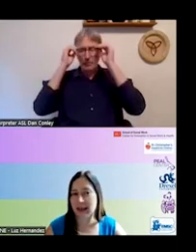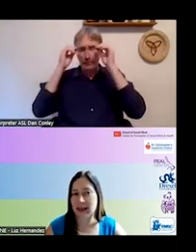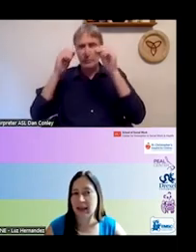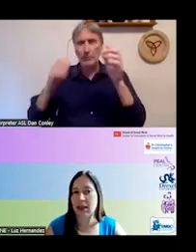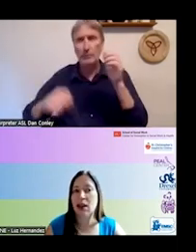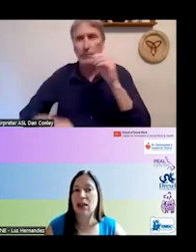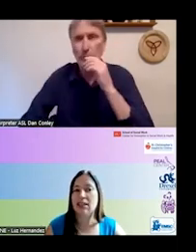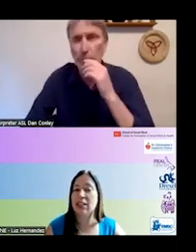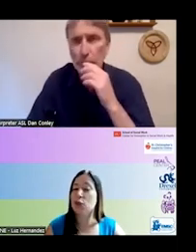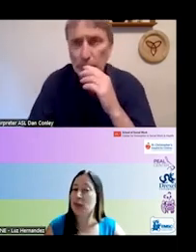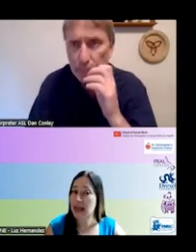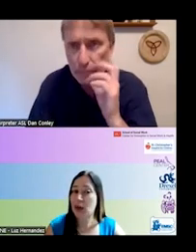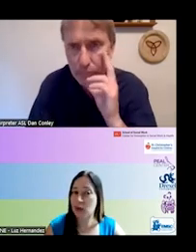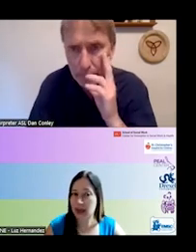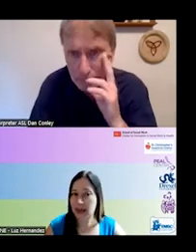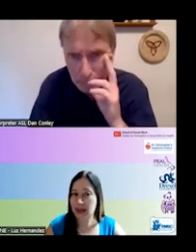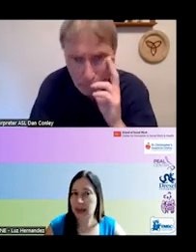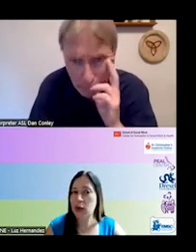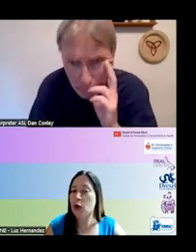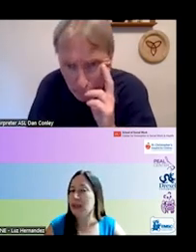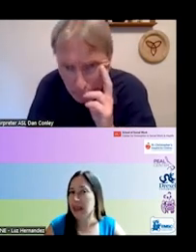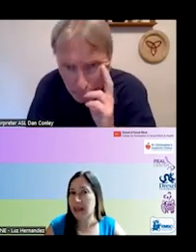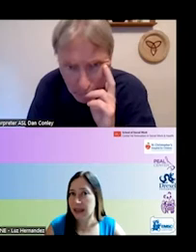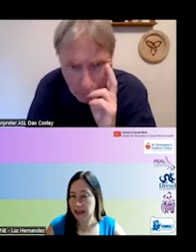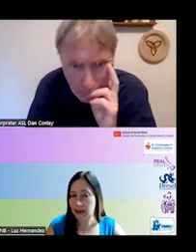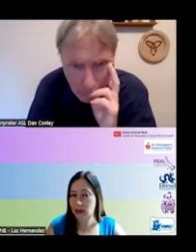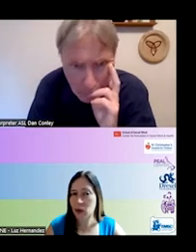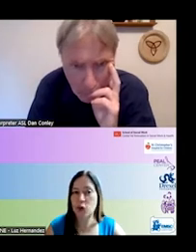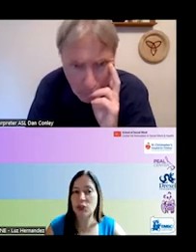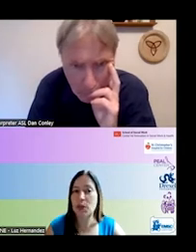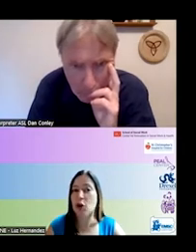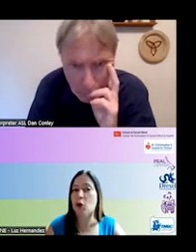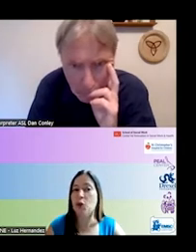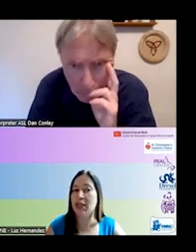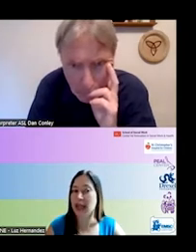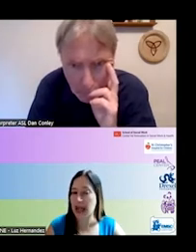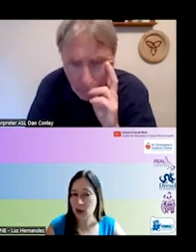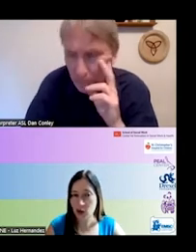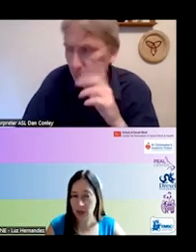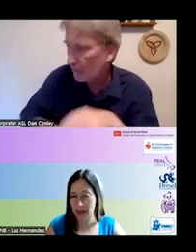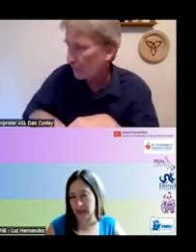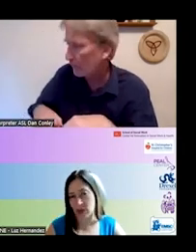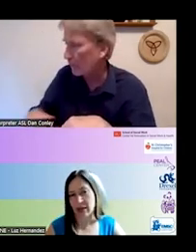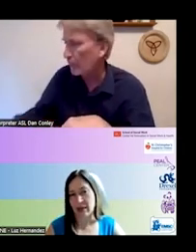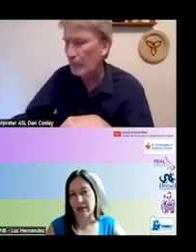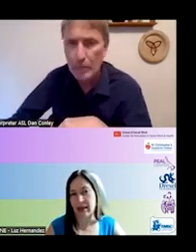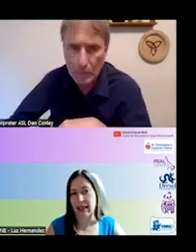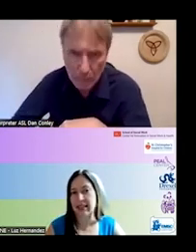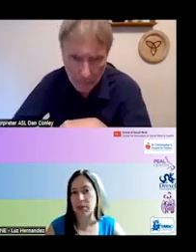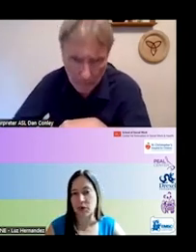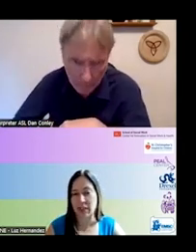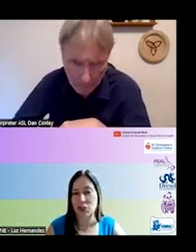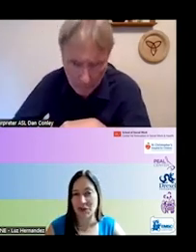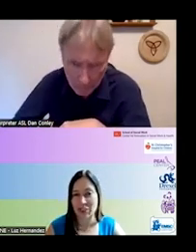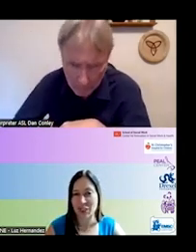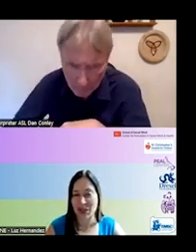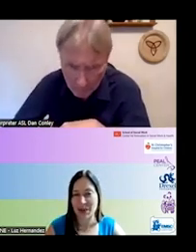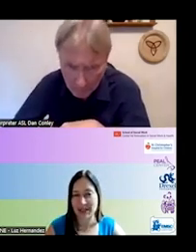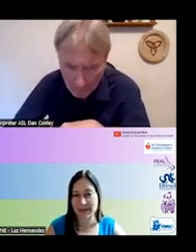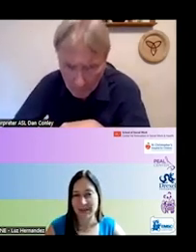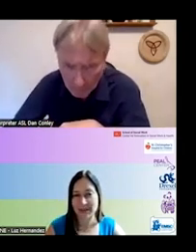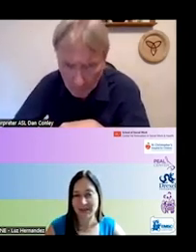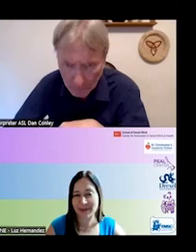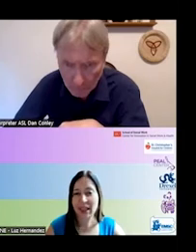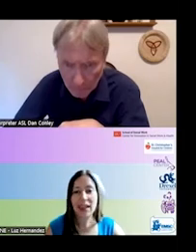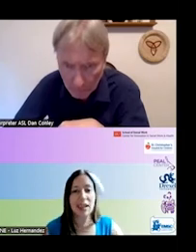imaginar si estuviera en una y no entienden o no se pueden comunicar con el personal que está proveyendo el servicio de